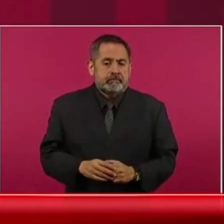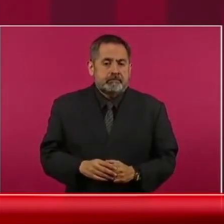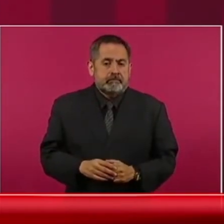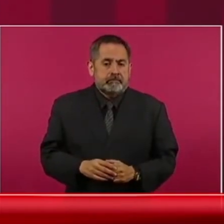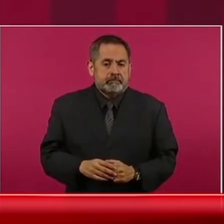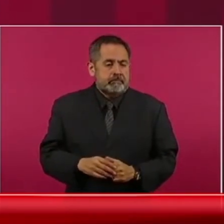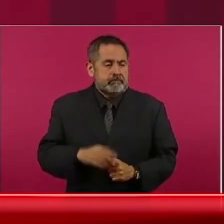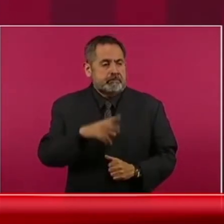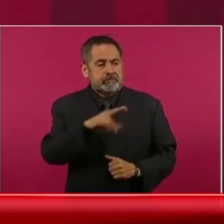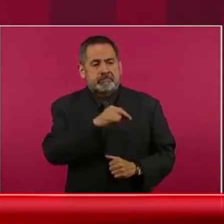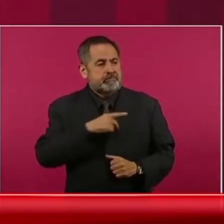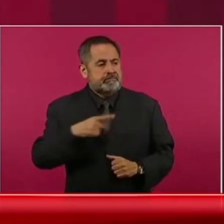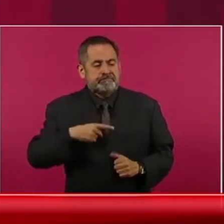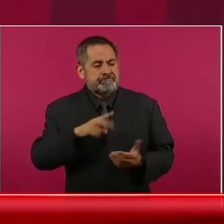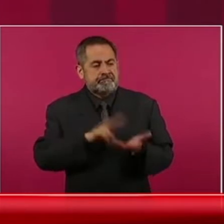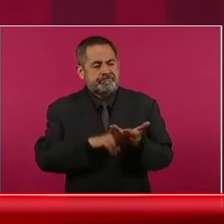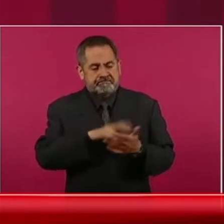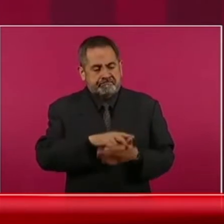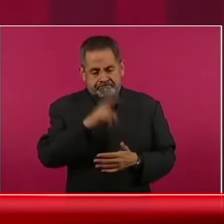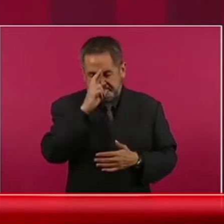no merece